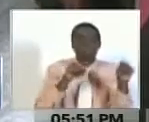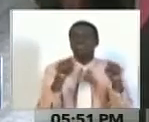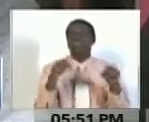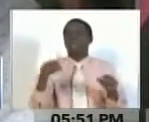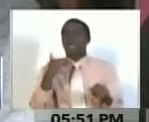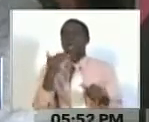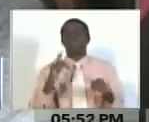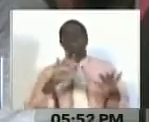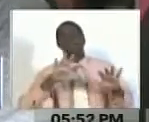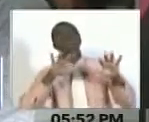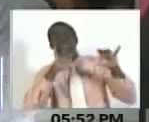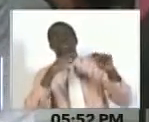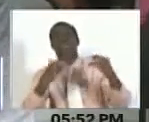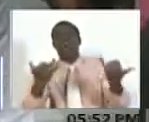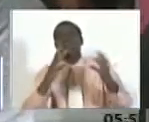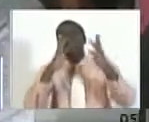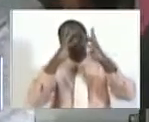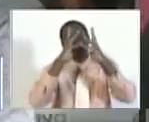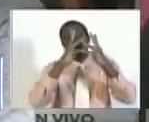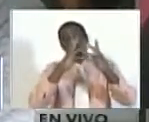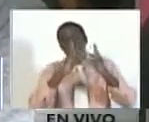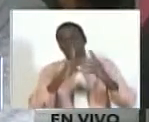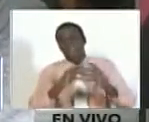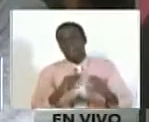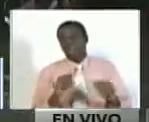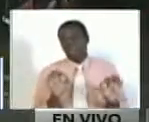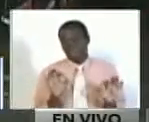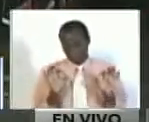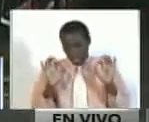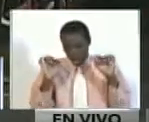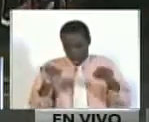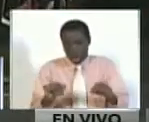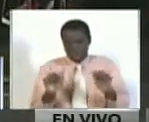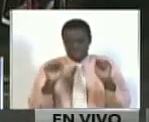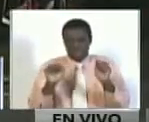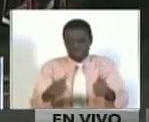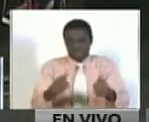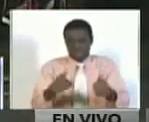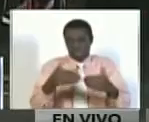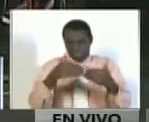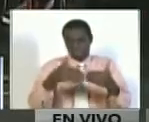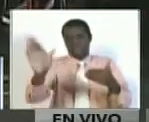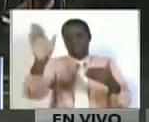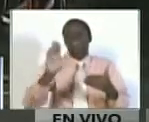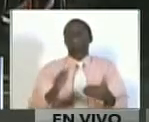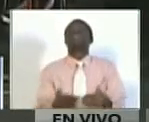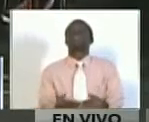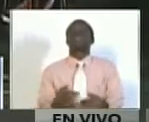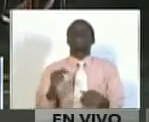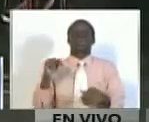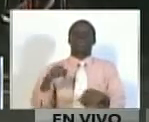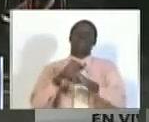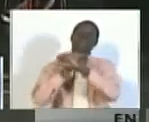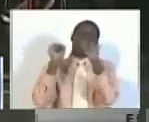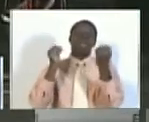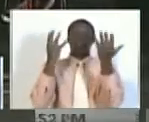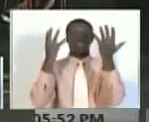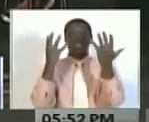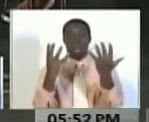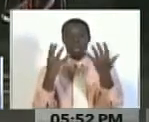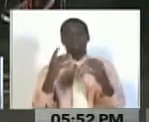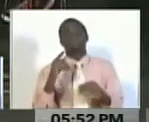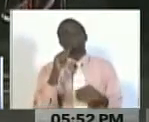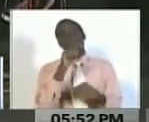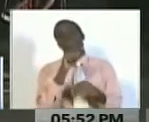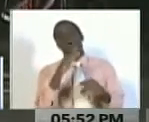la armadura de este festival como tal, que arrancaba legalmente hoy. Estuvimos desde las 9 de la mañana en lo que llaman aquí en la FinVen